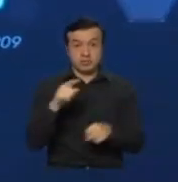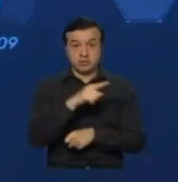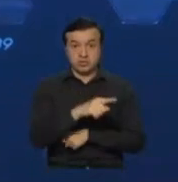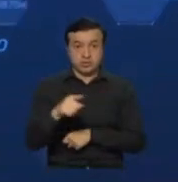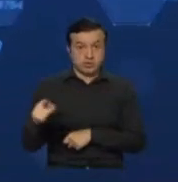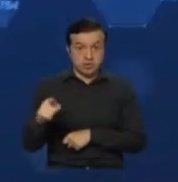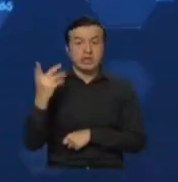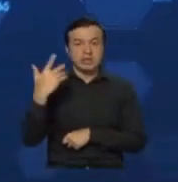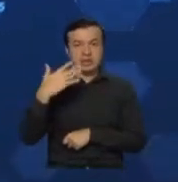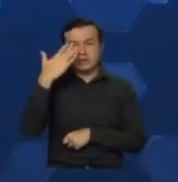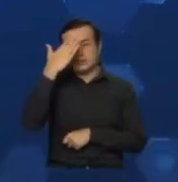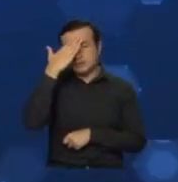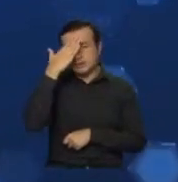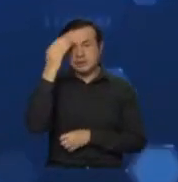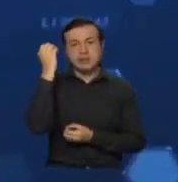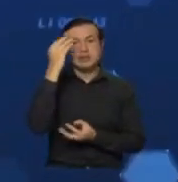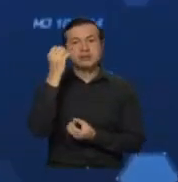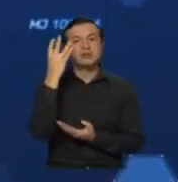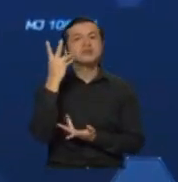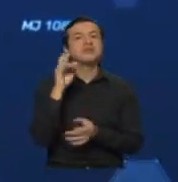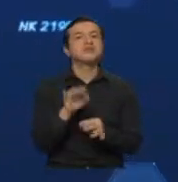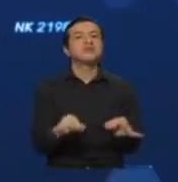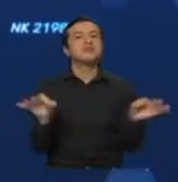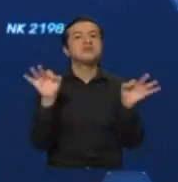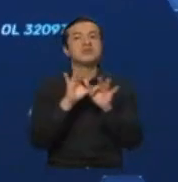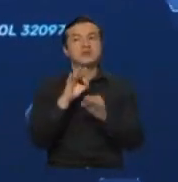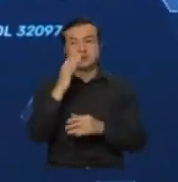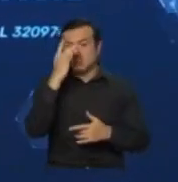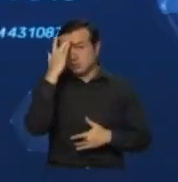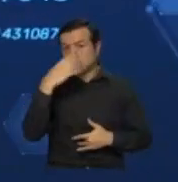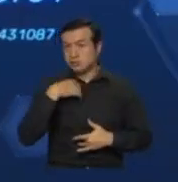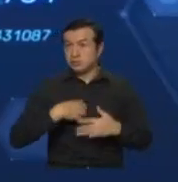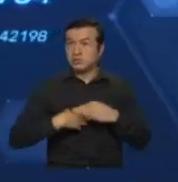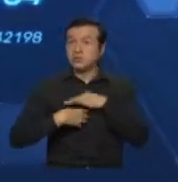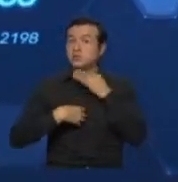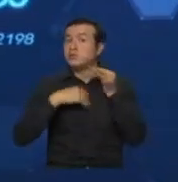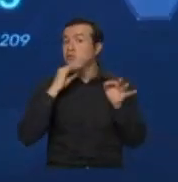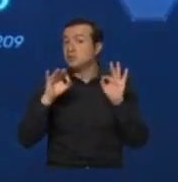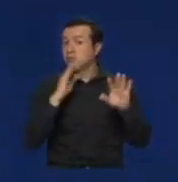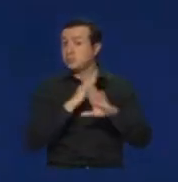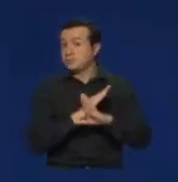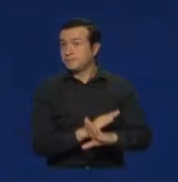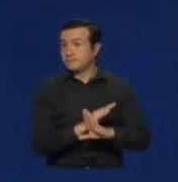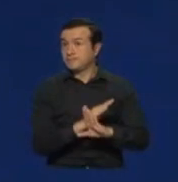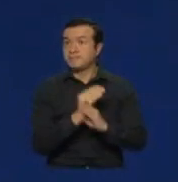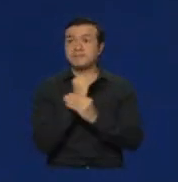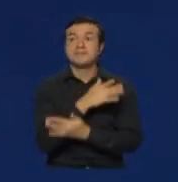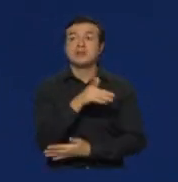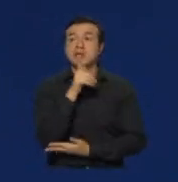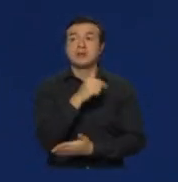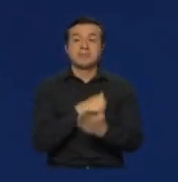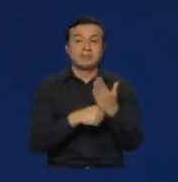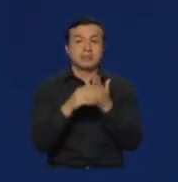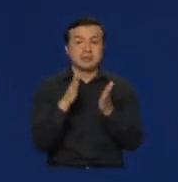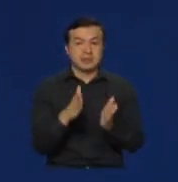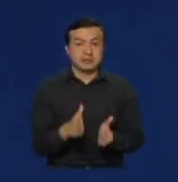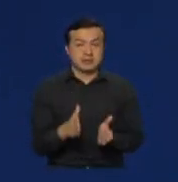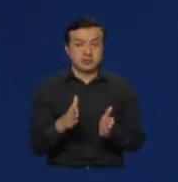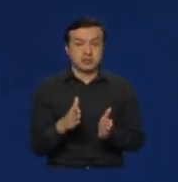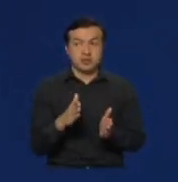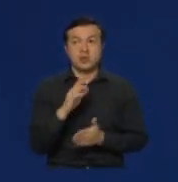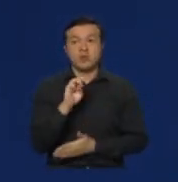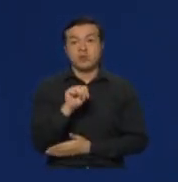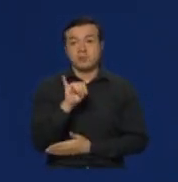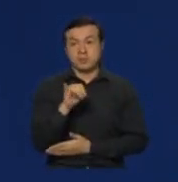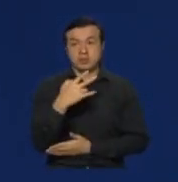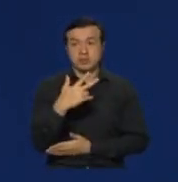autoridades podrán contar con información fundamental para enfrentar la emergencia sanitaria. Así lo dio a conocer el ministro de Telecomunicaciones